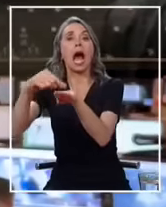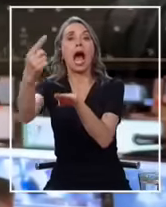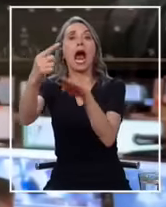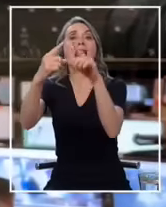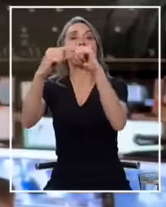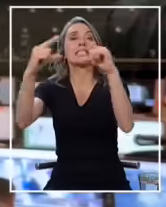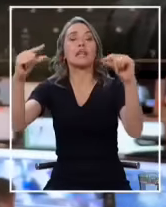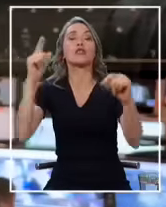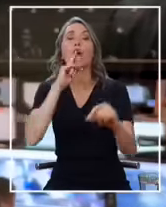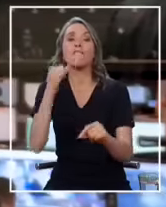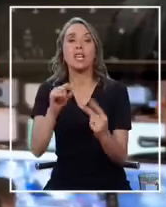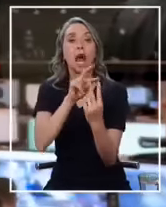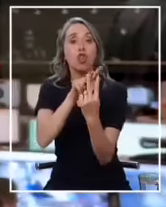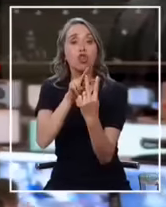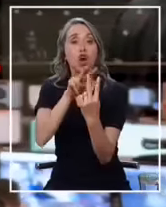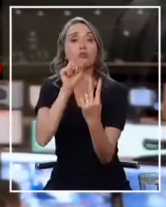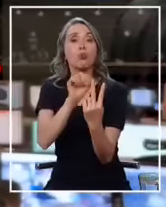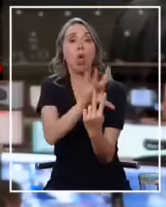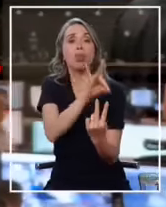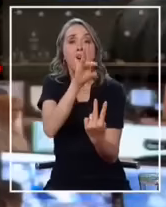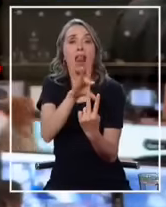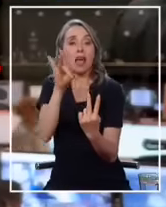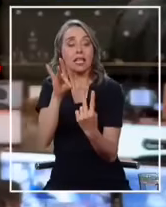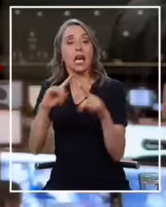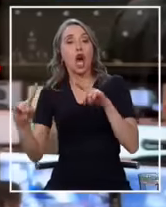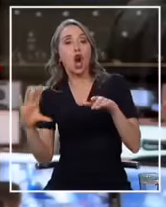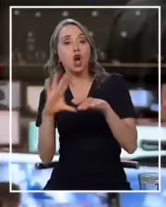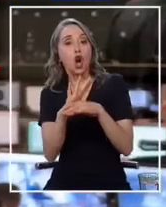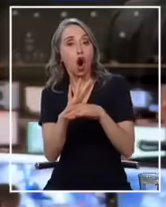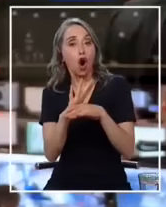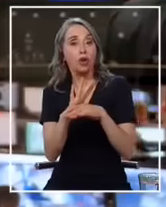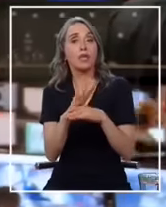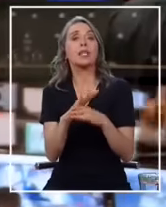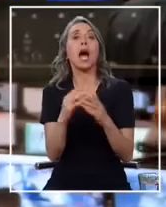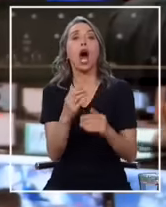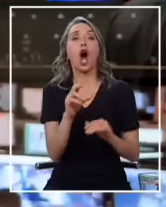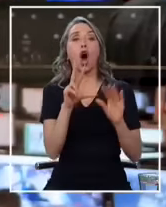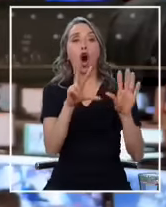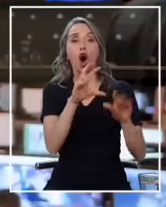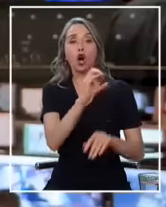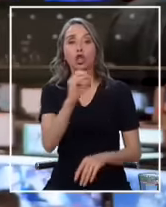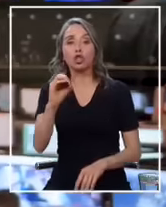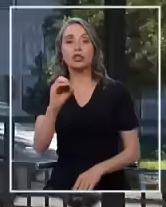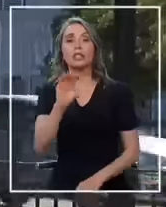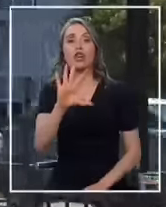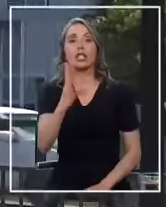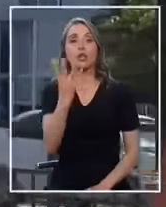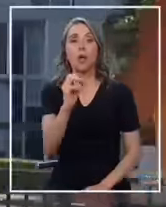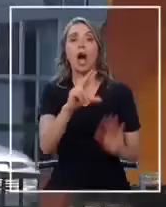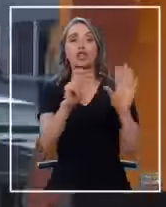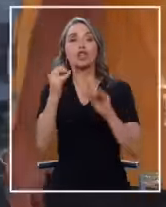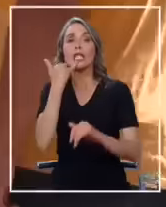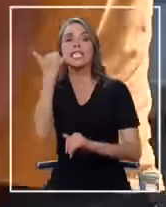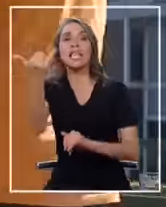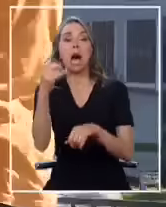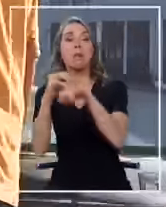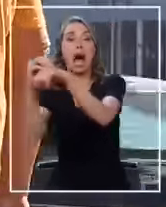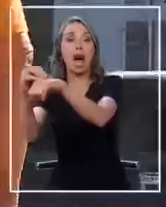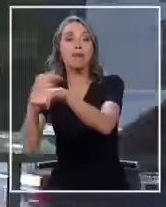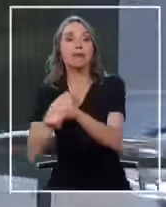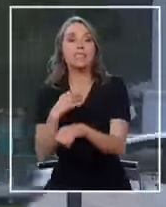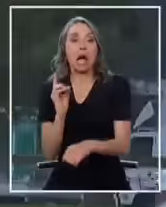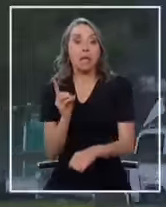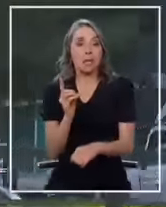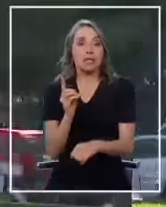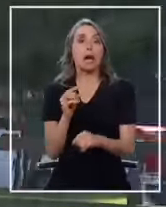destino final. Esas dos posibilidades existen, se coordinan a través del número 800-540-800. A su vez, Metro y Teletón